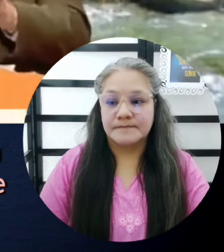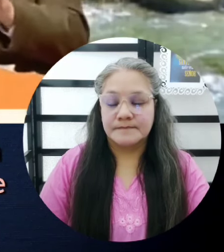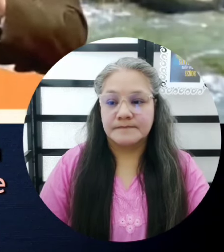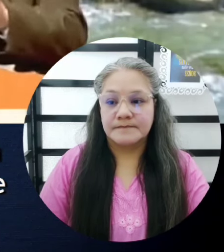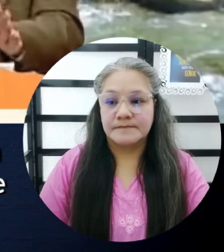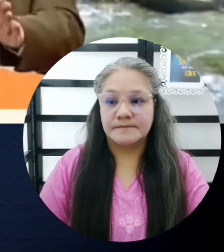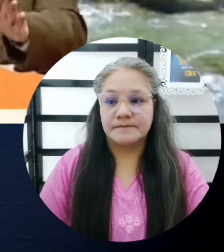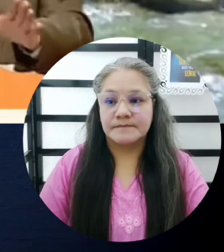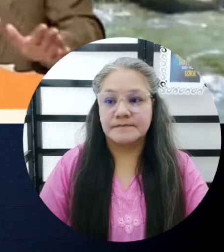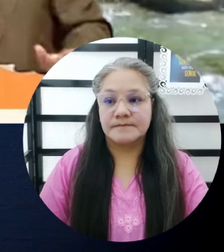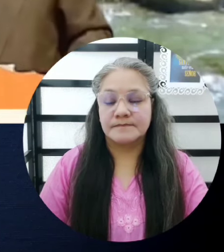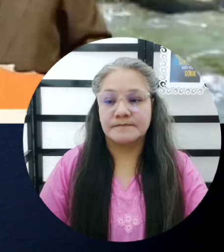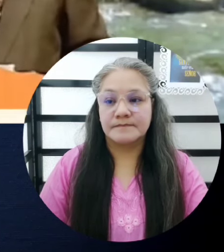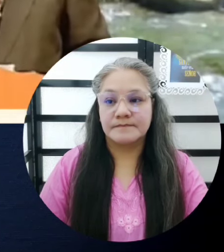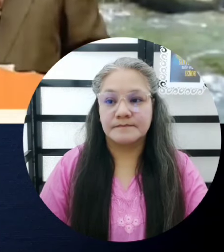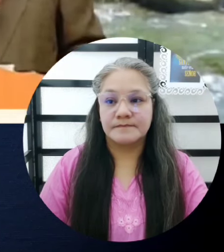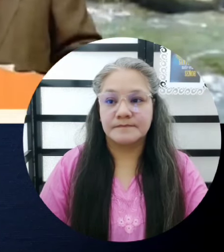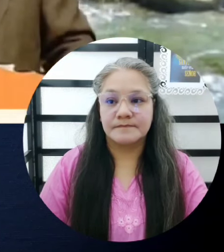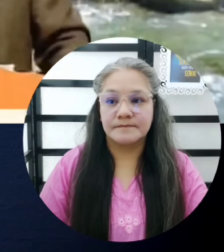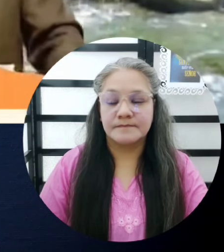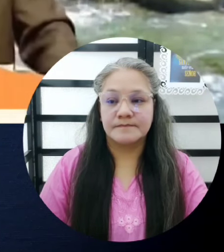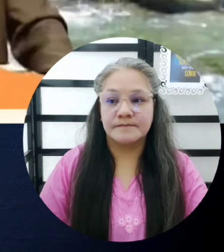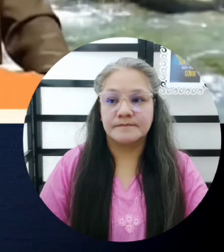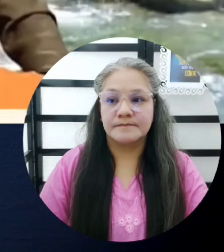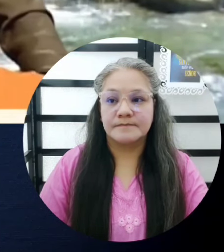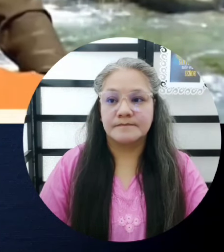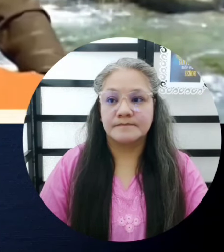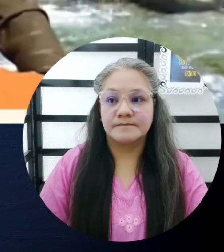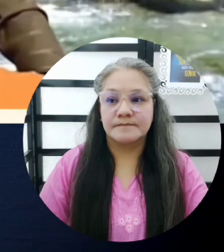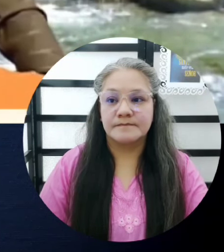respetuosa de su padre que la había criado,